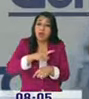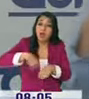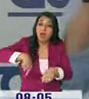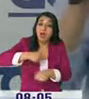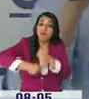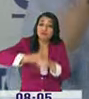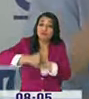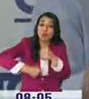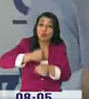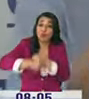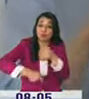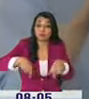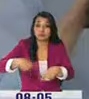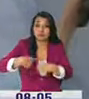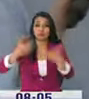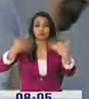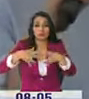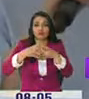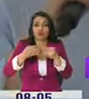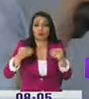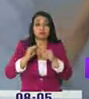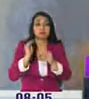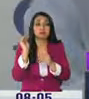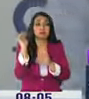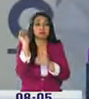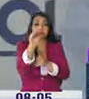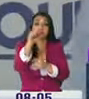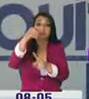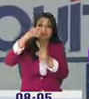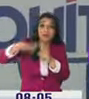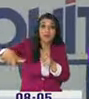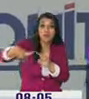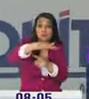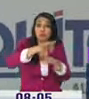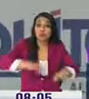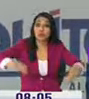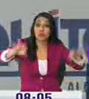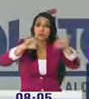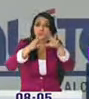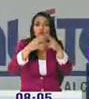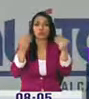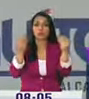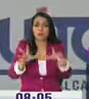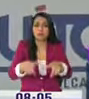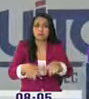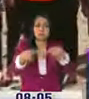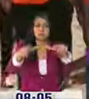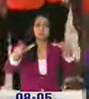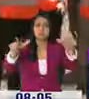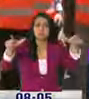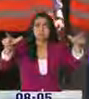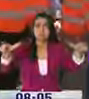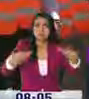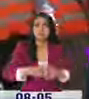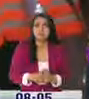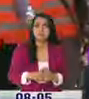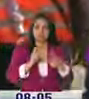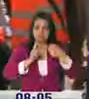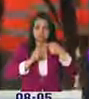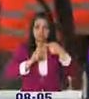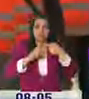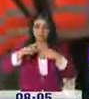venido padeciendo un sector fundamental de nuestra ciudad y de rápido crecimiento. La primera parada fue